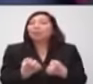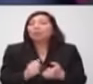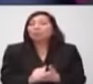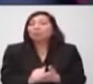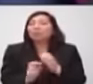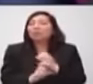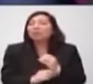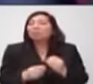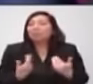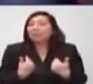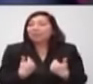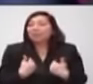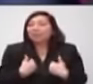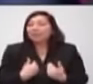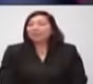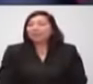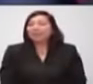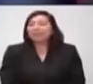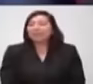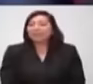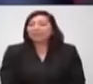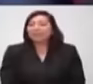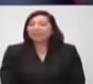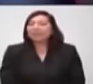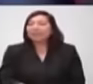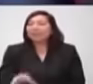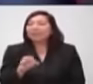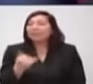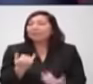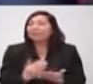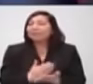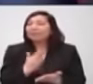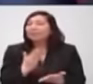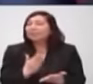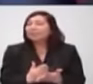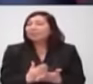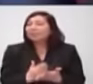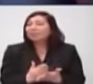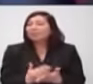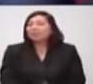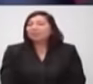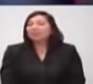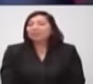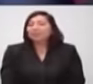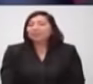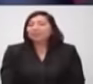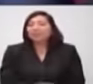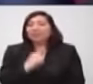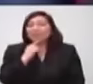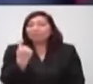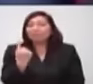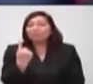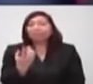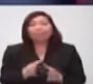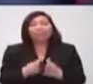del país pueda tener. Entonces, la solución a este problema creo que es uno de los